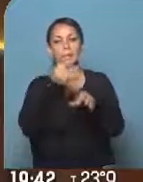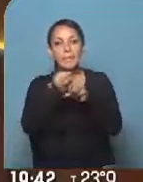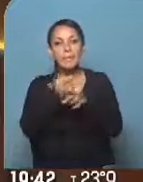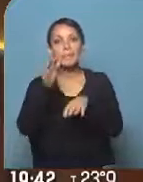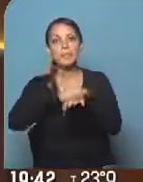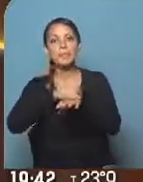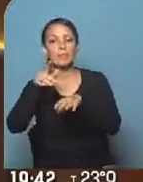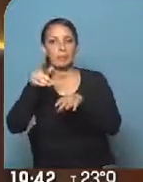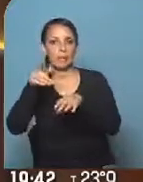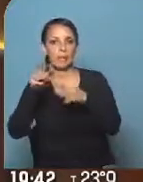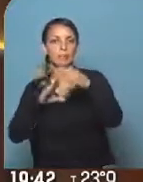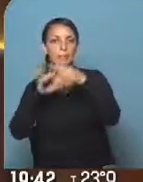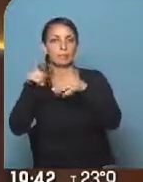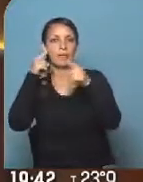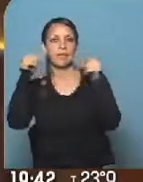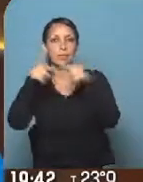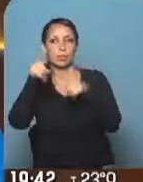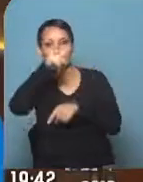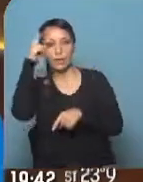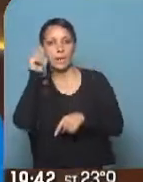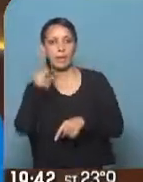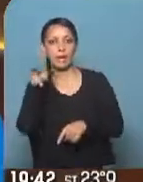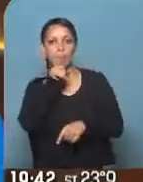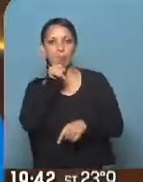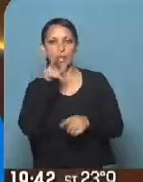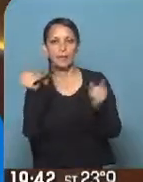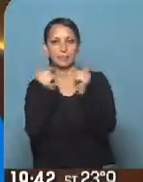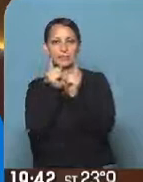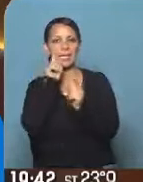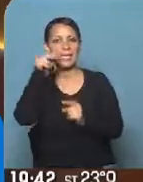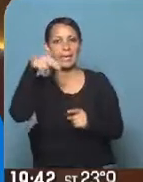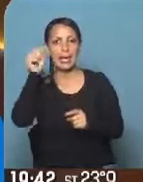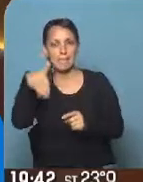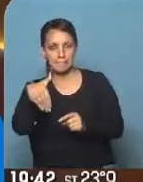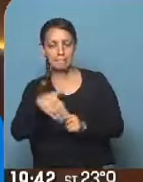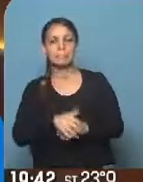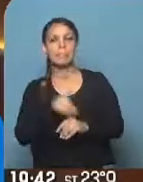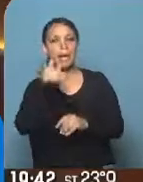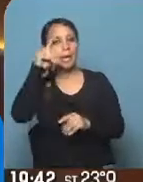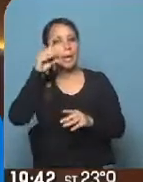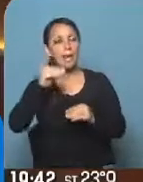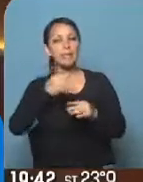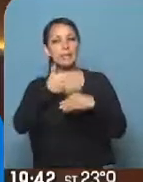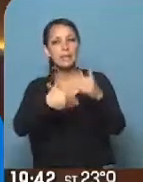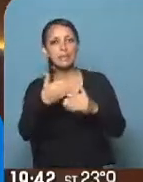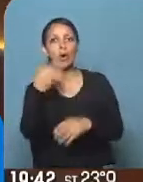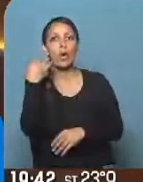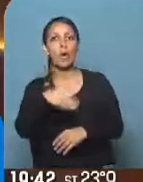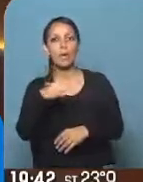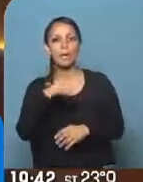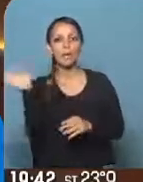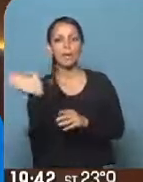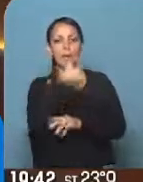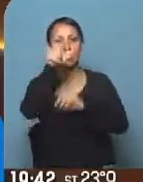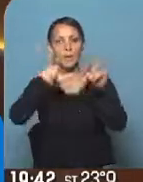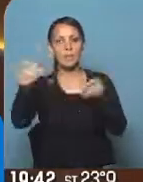de aplicación que es el instituto nacional de las mujeres el inam se prevé la capacitación obligatoria para todos los integrantes